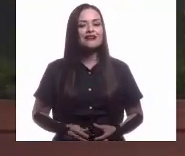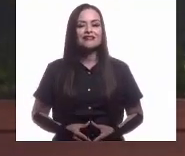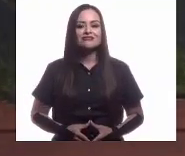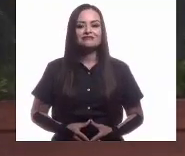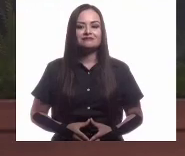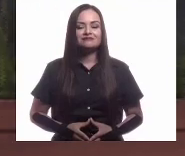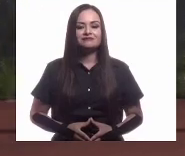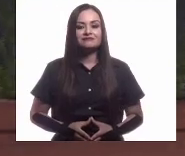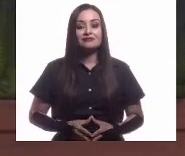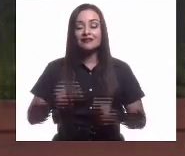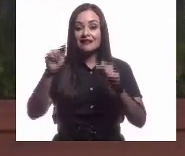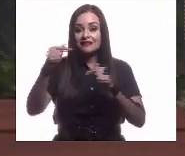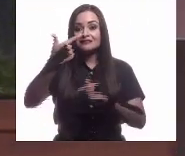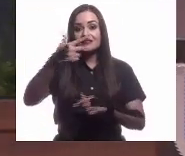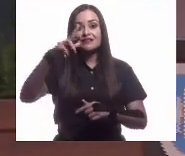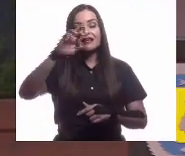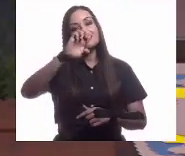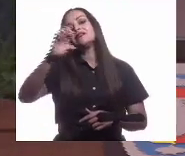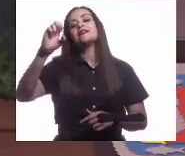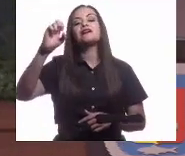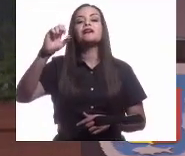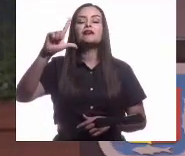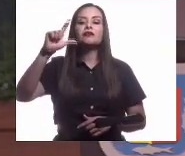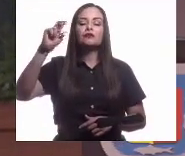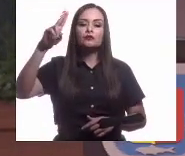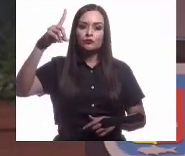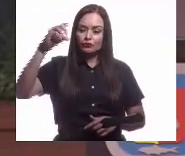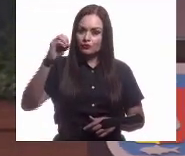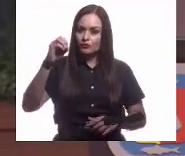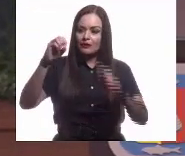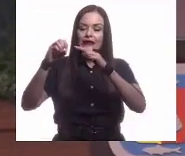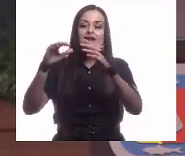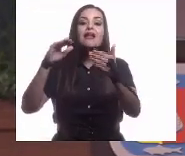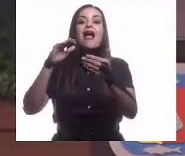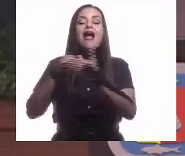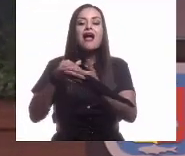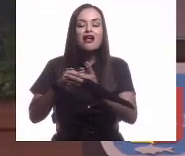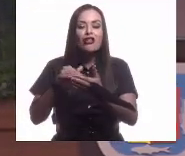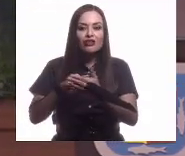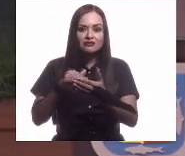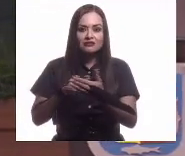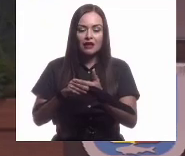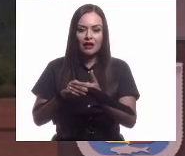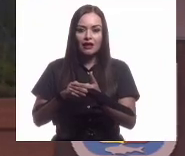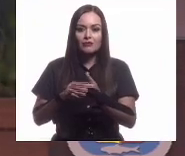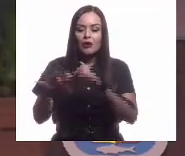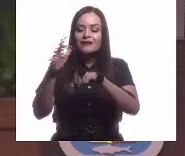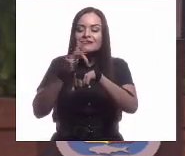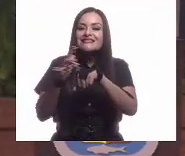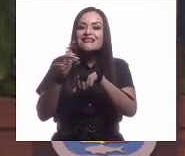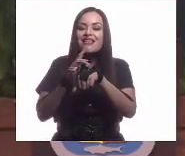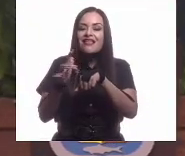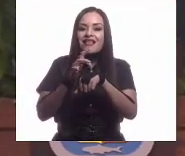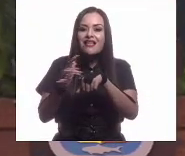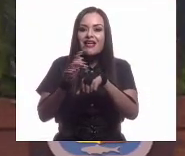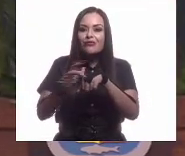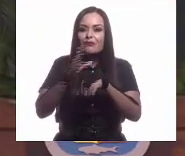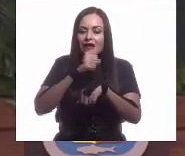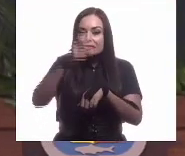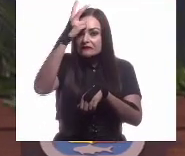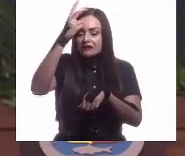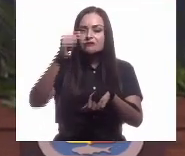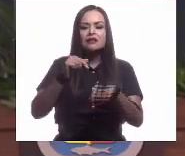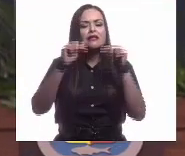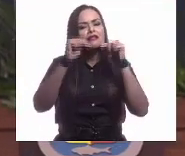Bueno, la greñuda es una granja caprina de Los Cabos que produce quesos de cabra. Y era